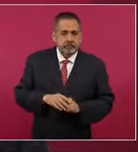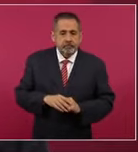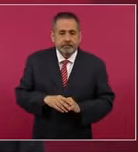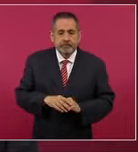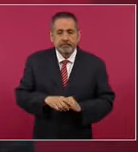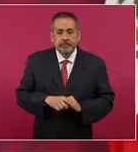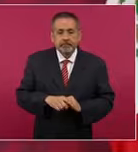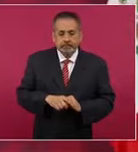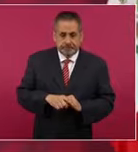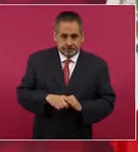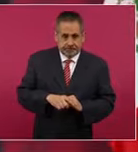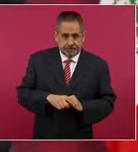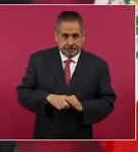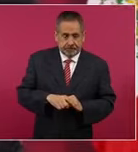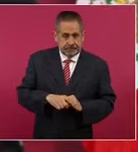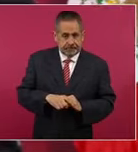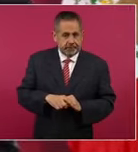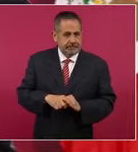a